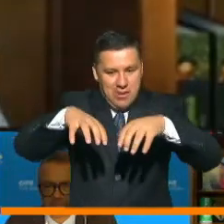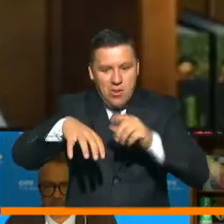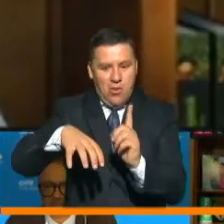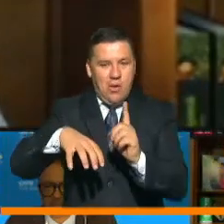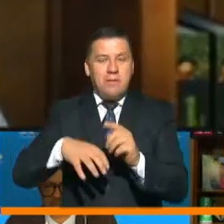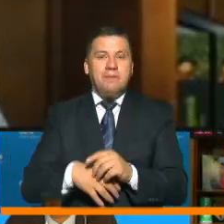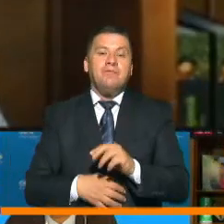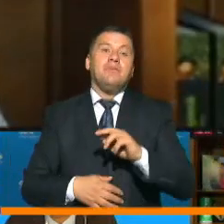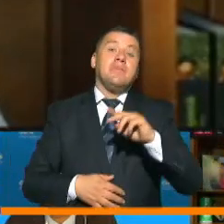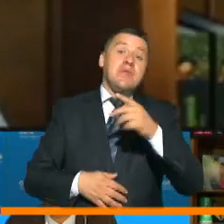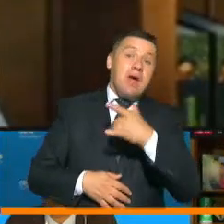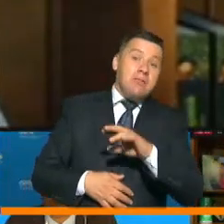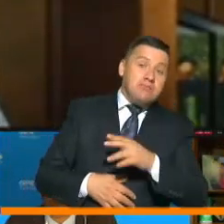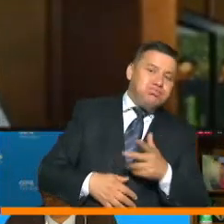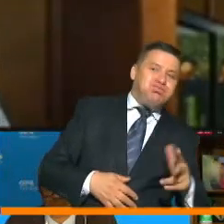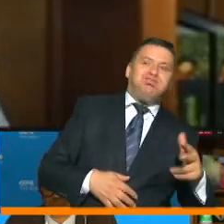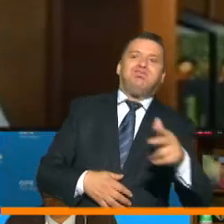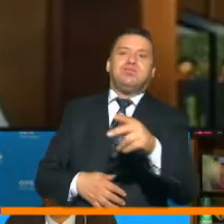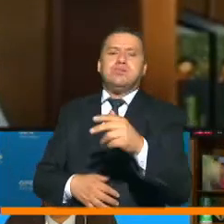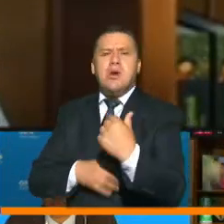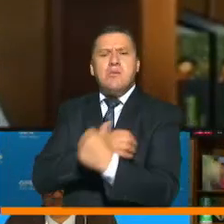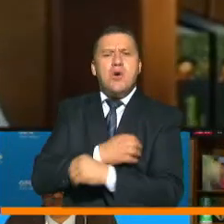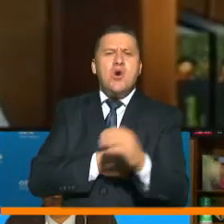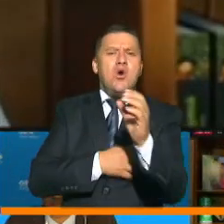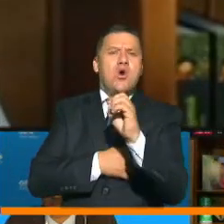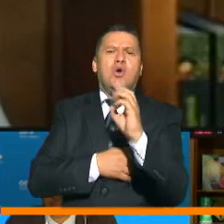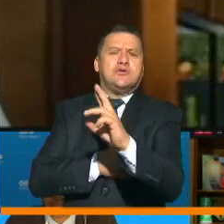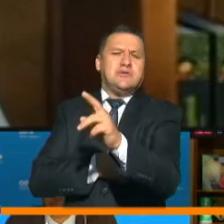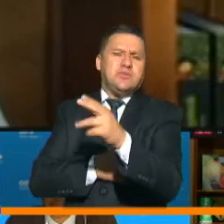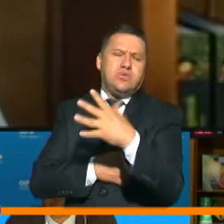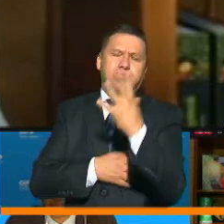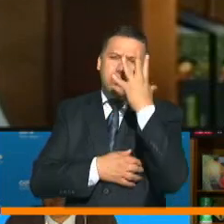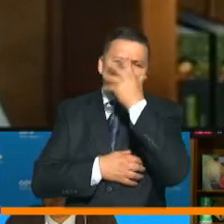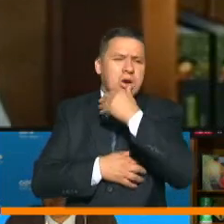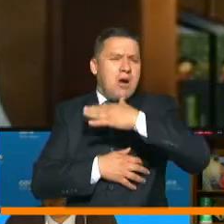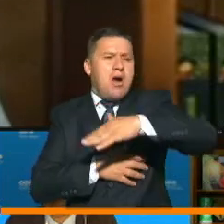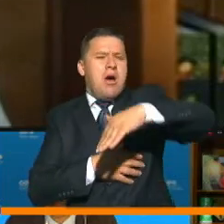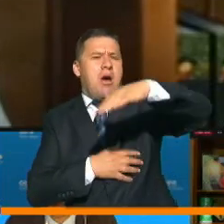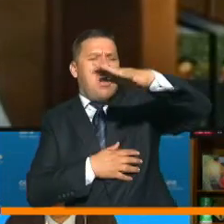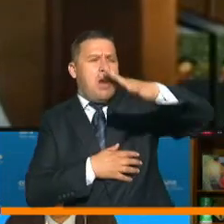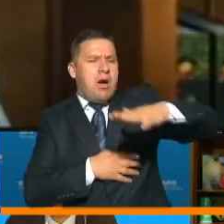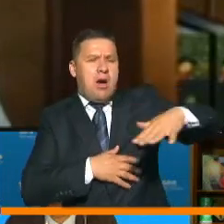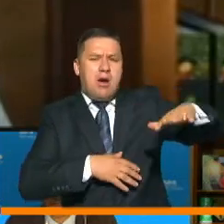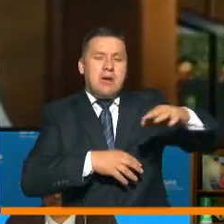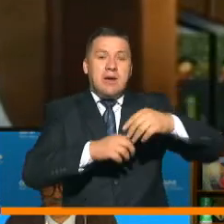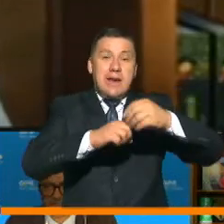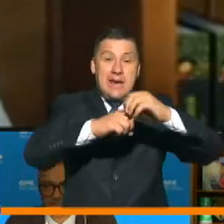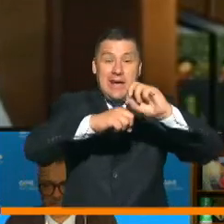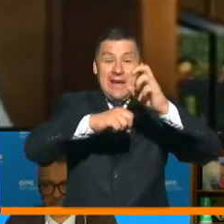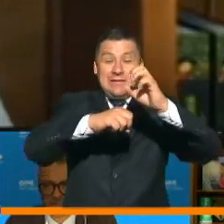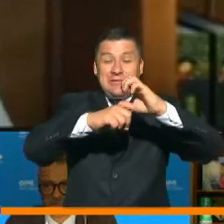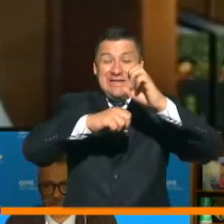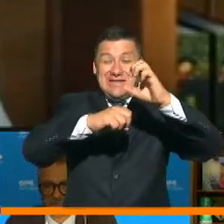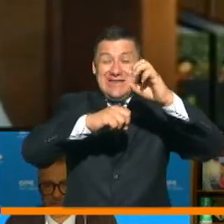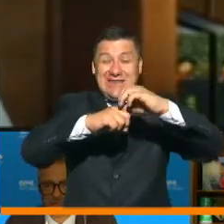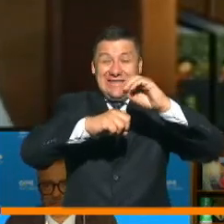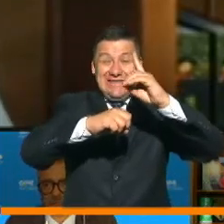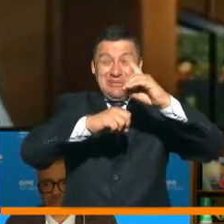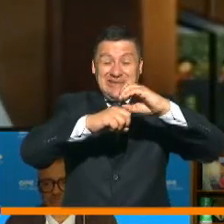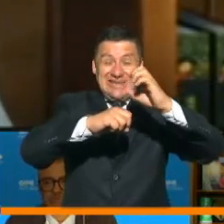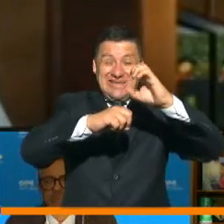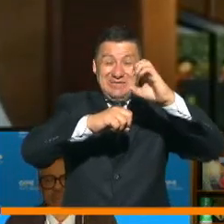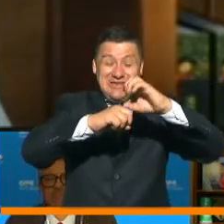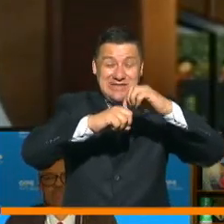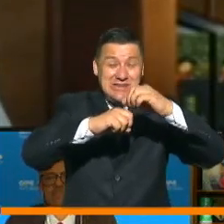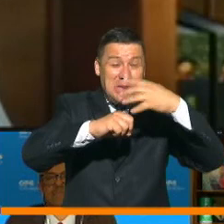nos trasladamos al occidente de Boyacá, una zona caracterizada por sus hermosos paisajes, por sus esmeraldas, pero que indudablemente requiere